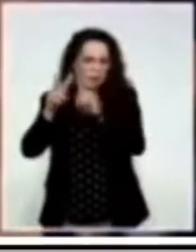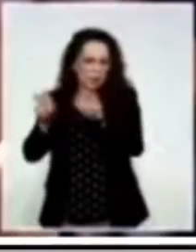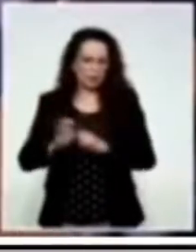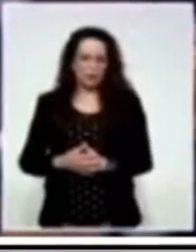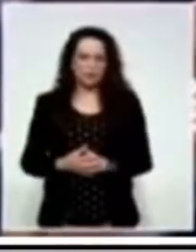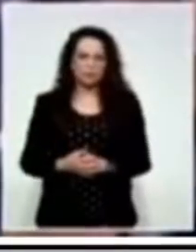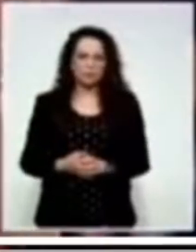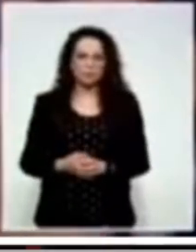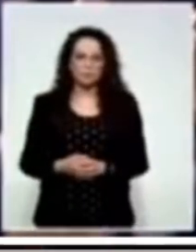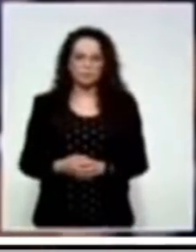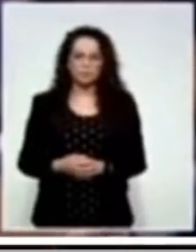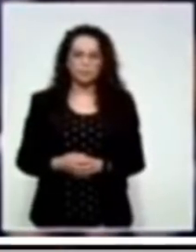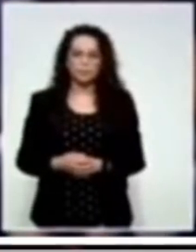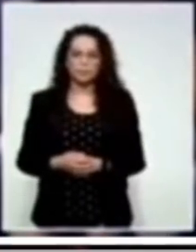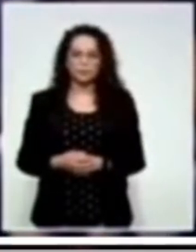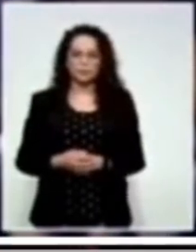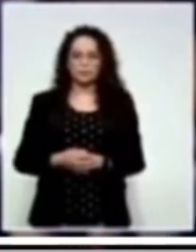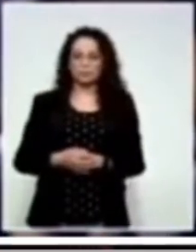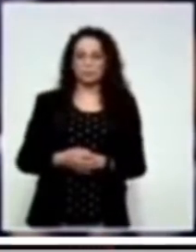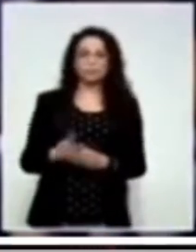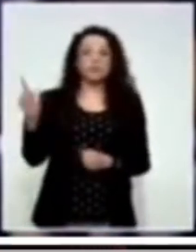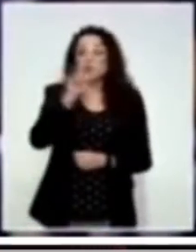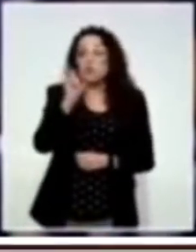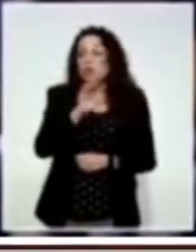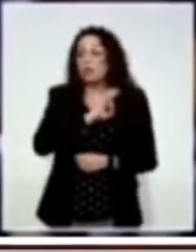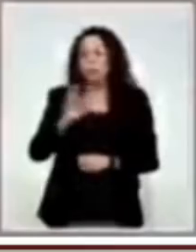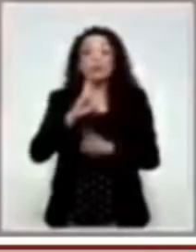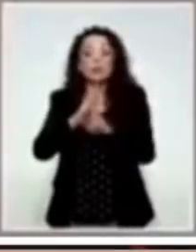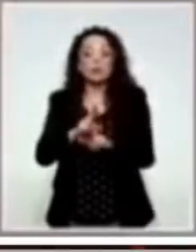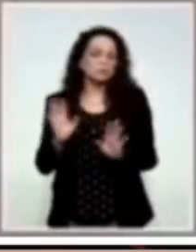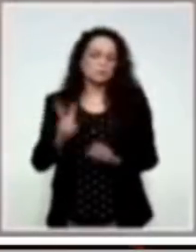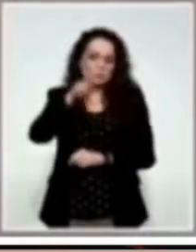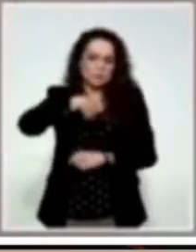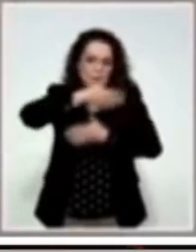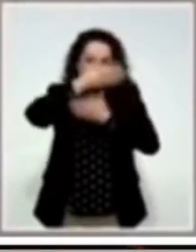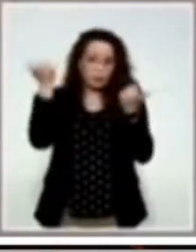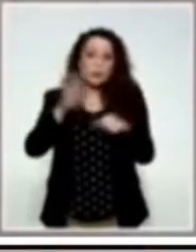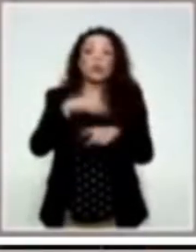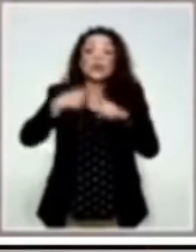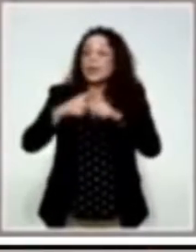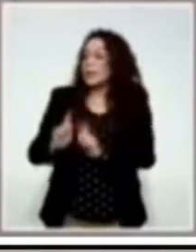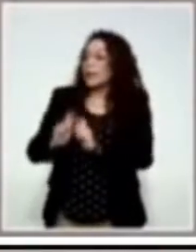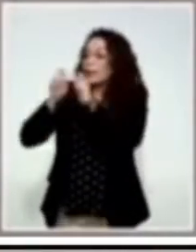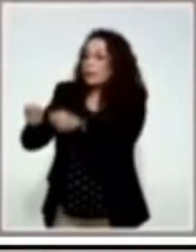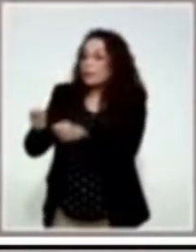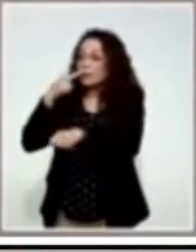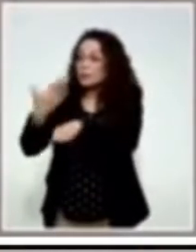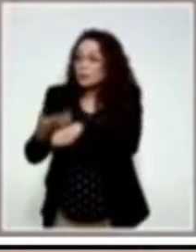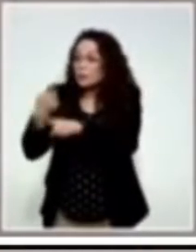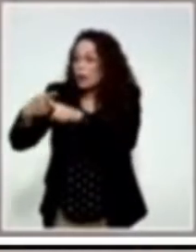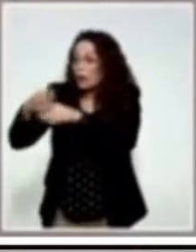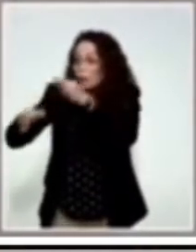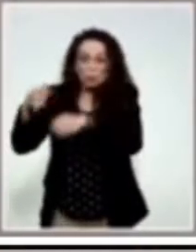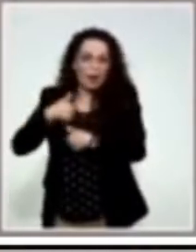tiene claro cuándo lo resolverían? No tengo la menor idea porque no sé ni siquiera quién es el ponente o la ponente.